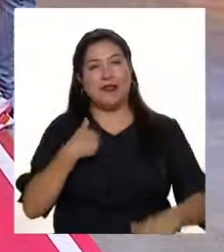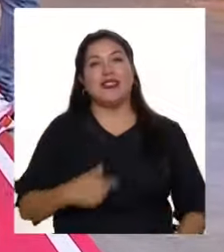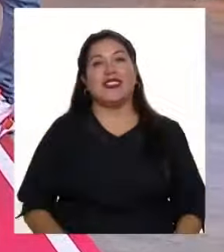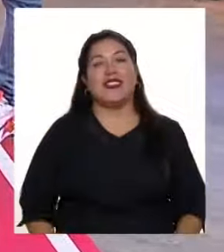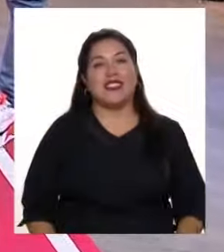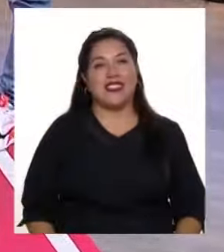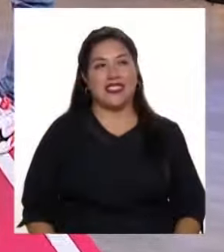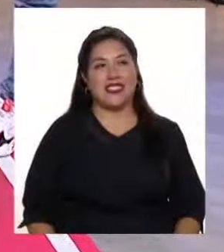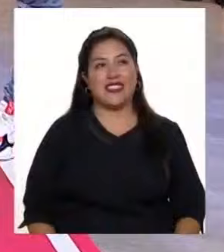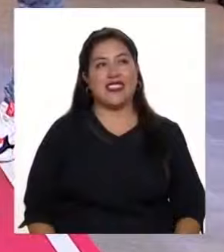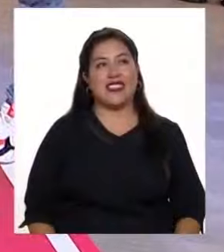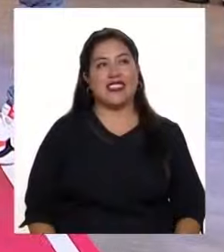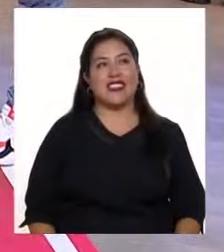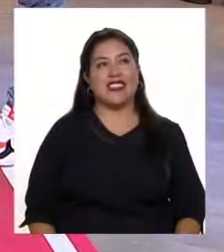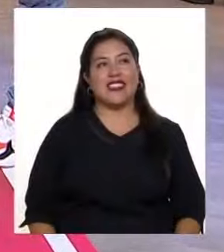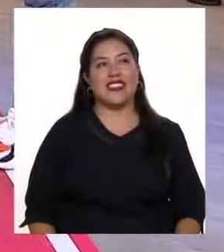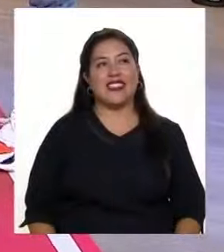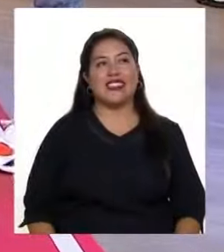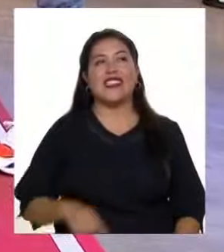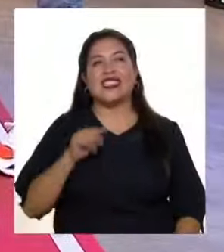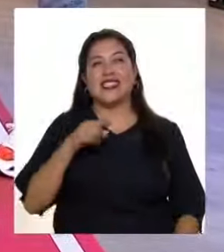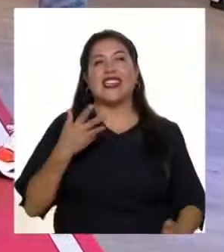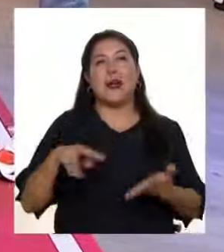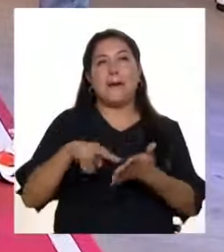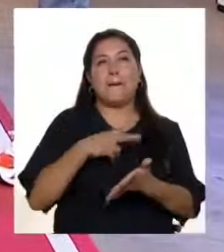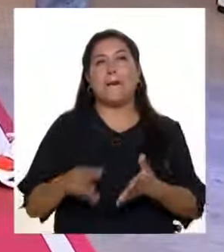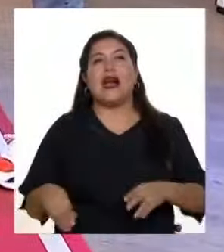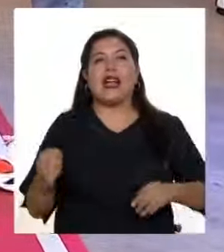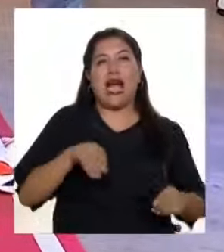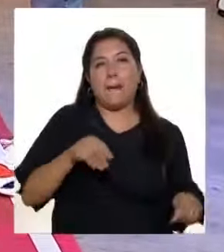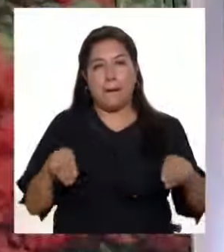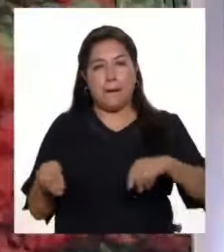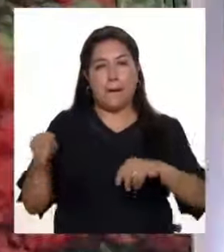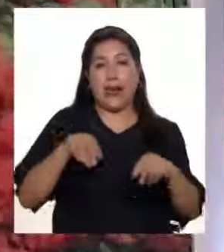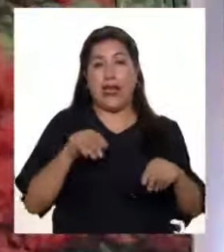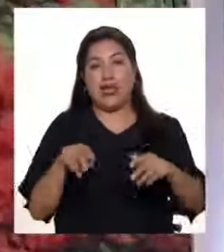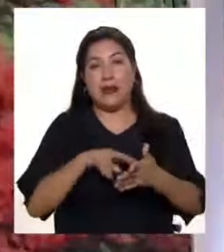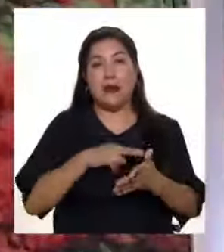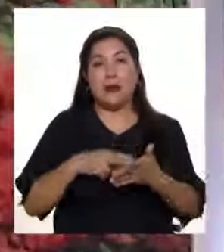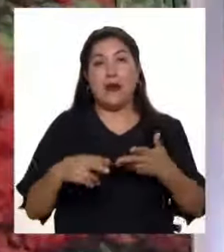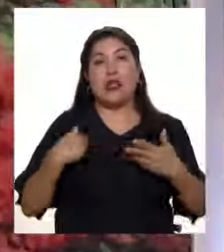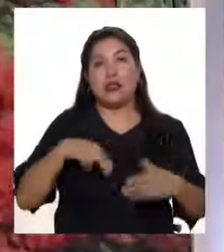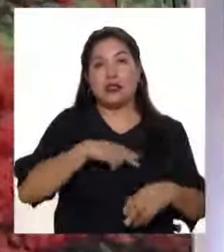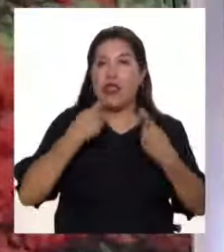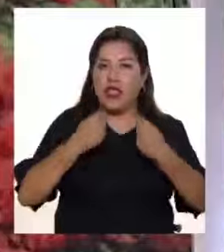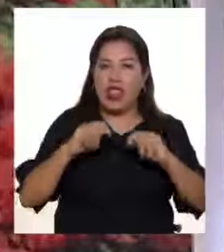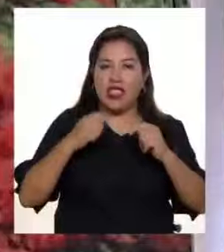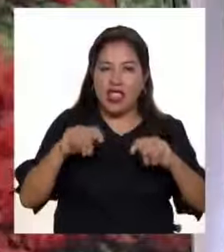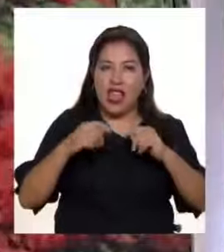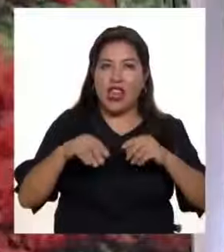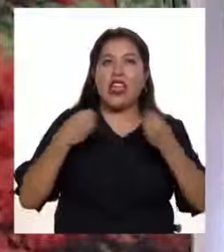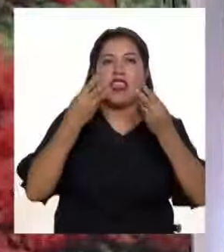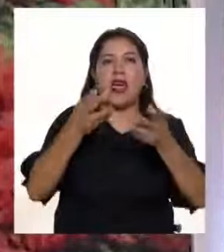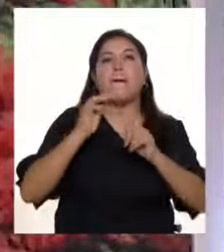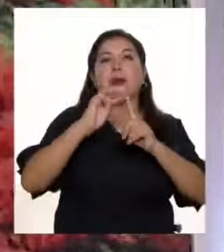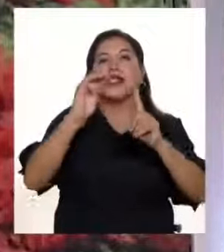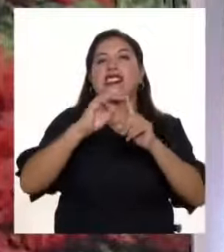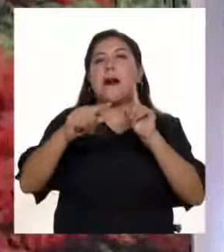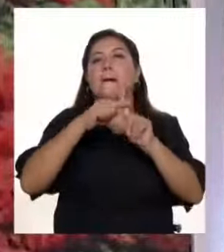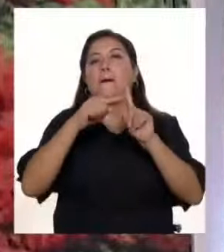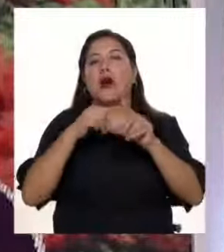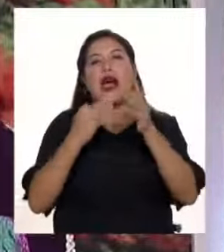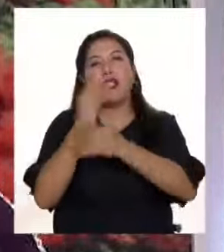cantautora peruana Damaris, y que está a ritmo de caporal. Sin embargo, siempre nosotras tratamos de difundir un mensaje positivo a través